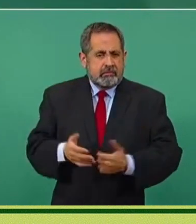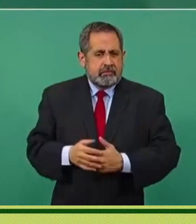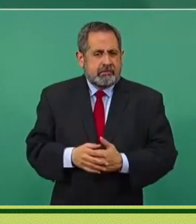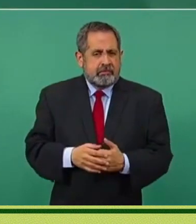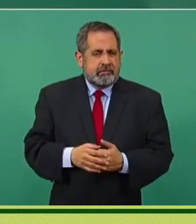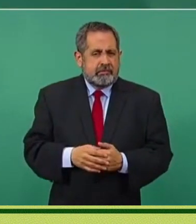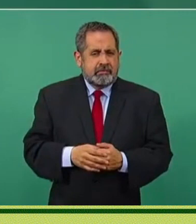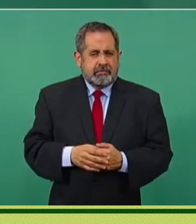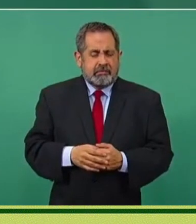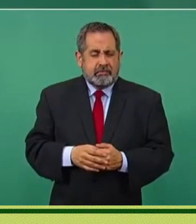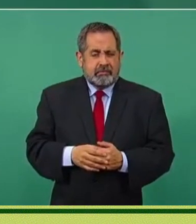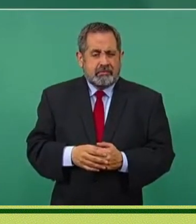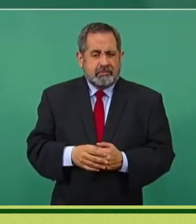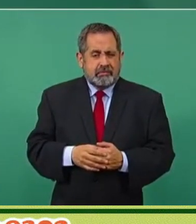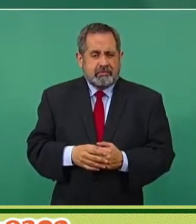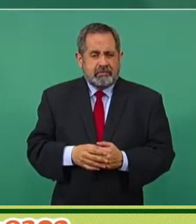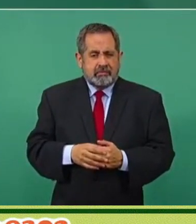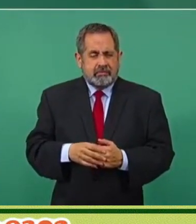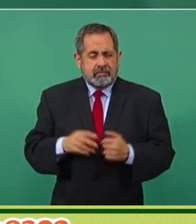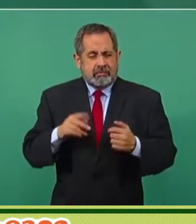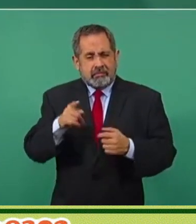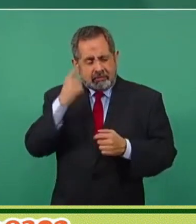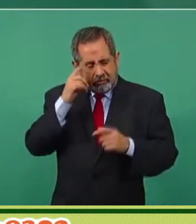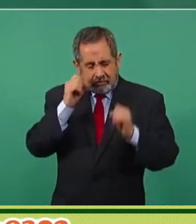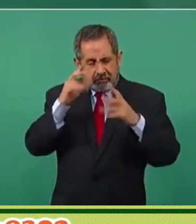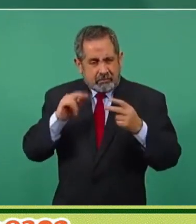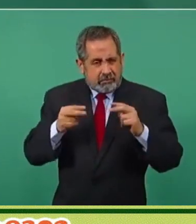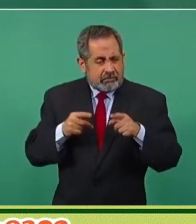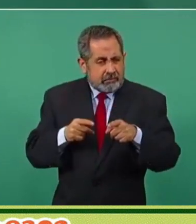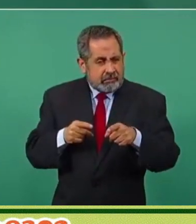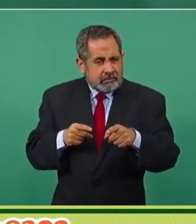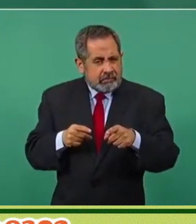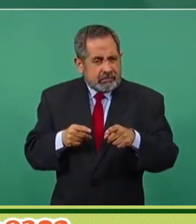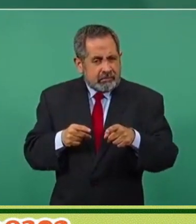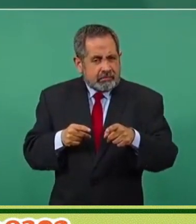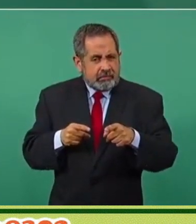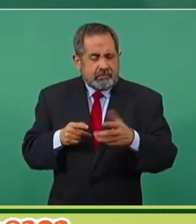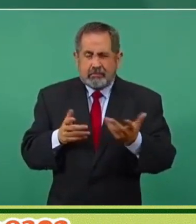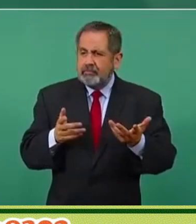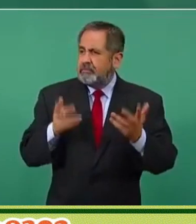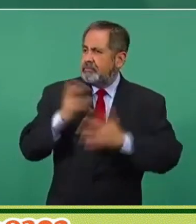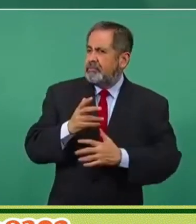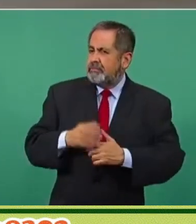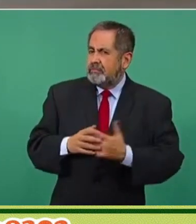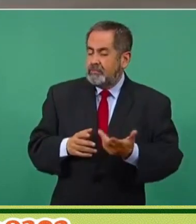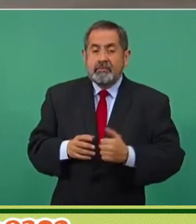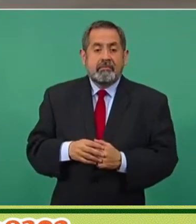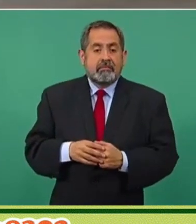Como, pero en sentido opuesto, ¿no? Al rey que